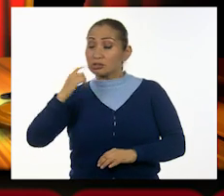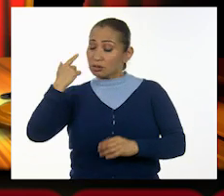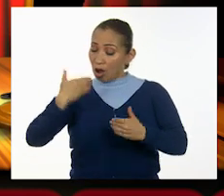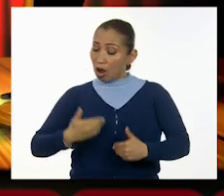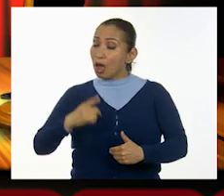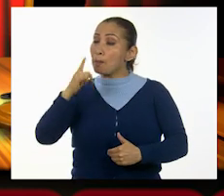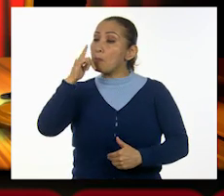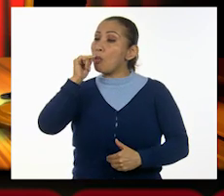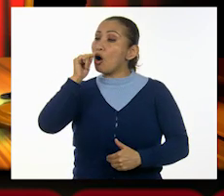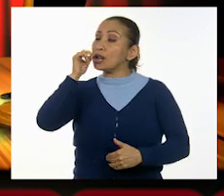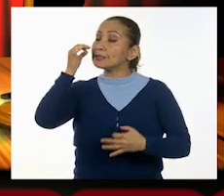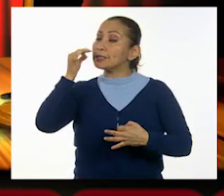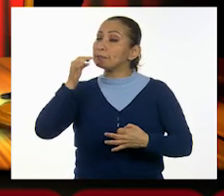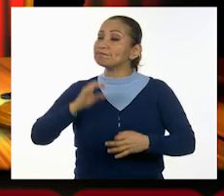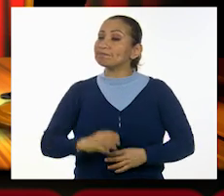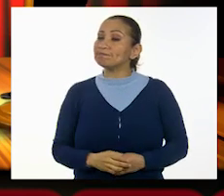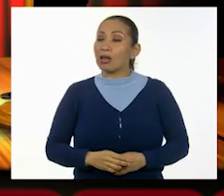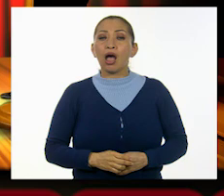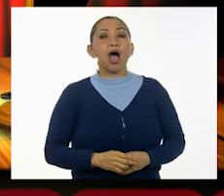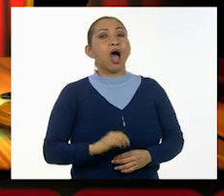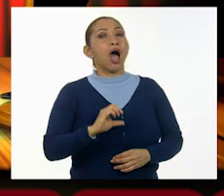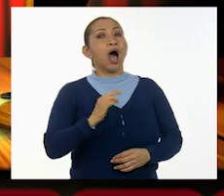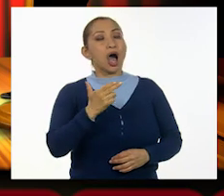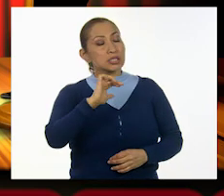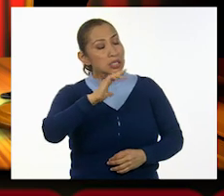el policía.